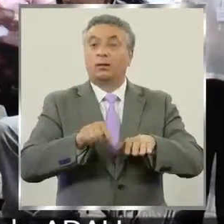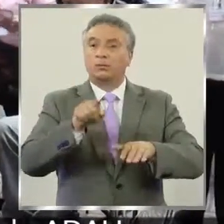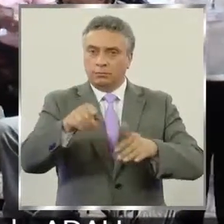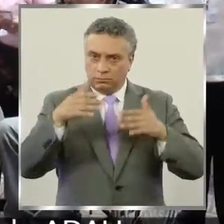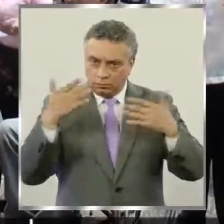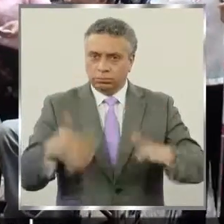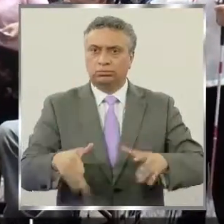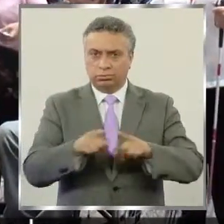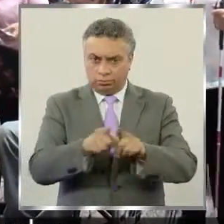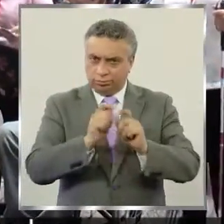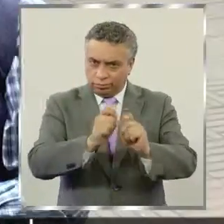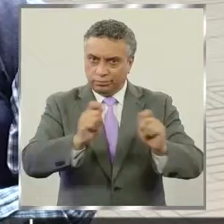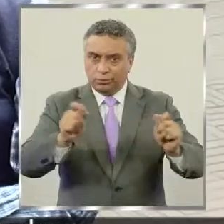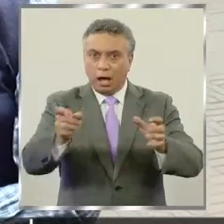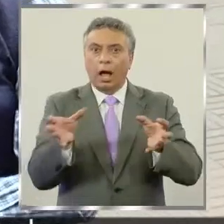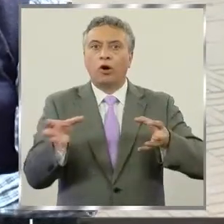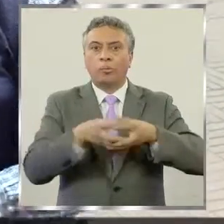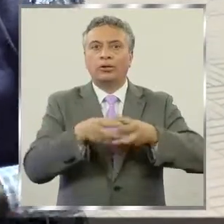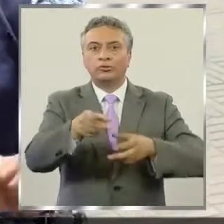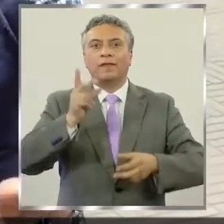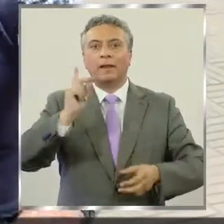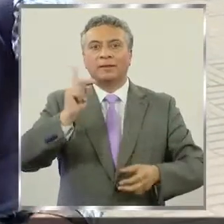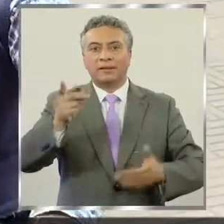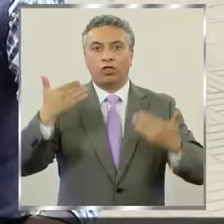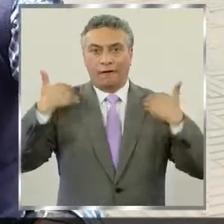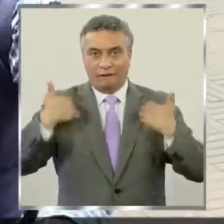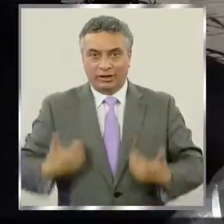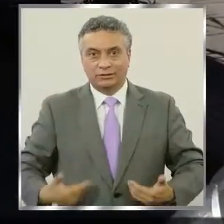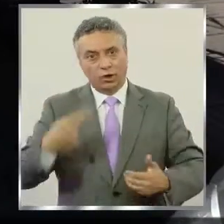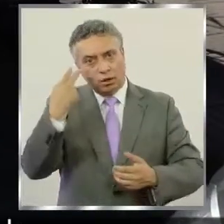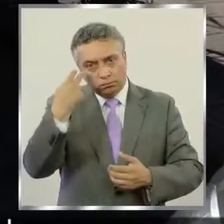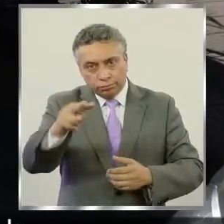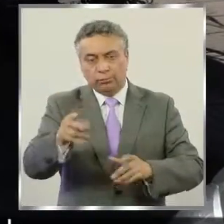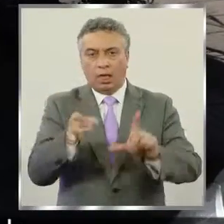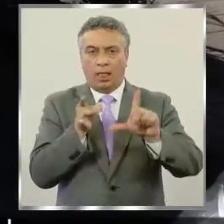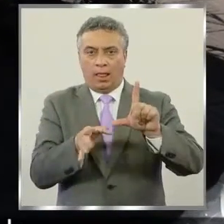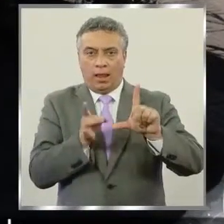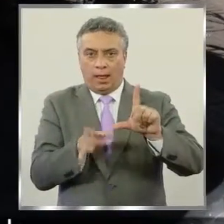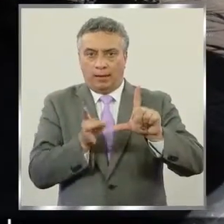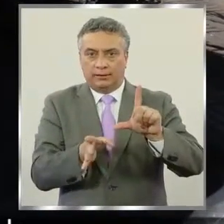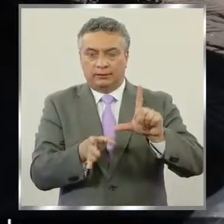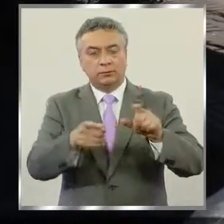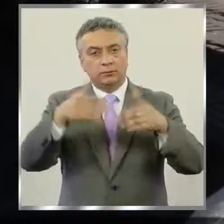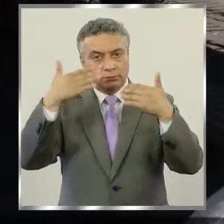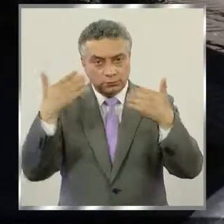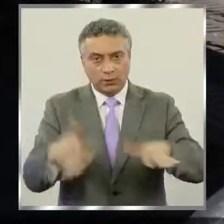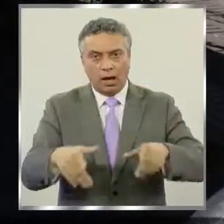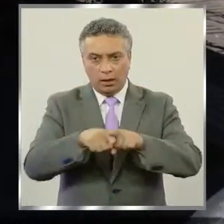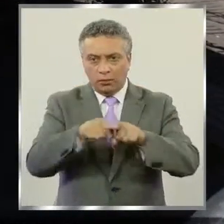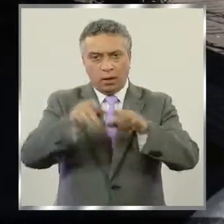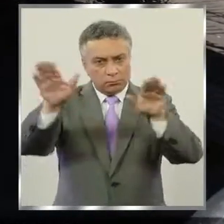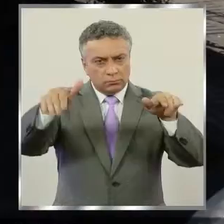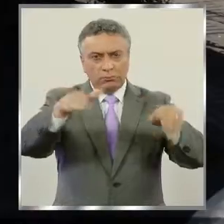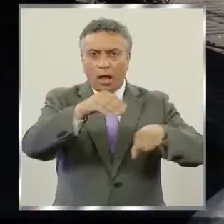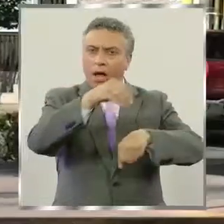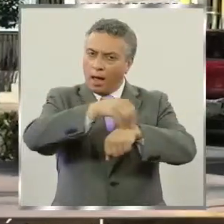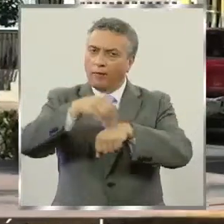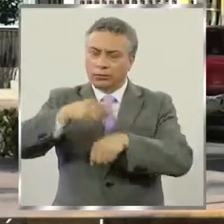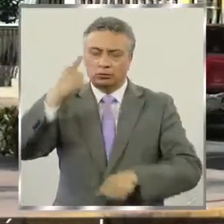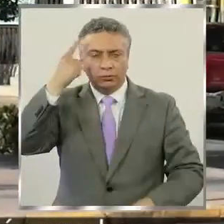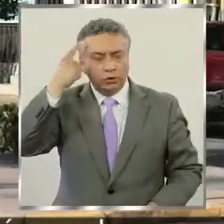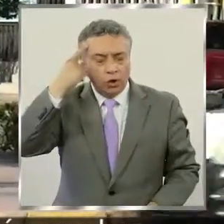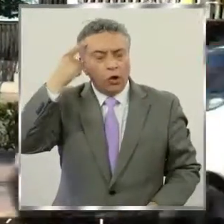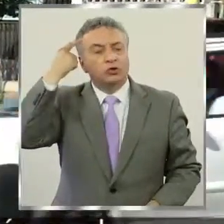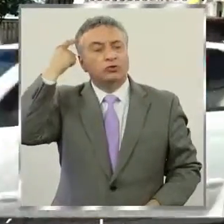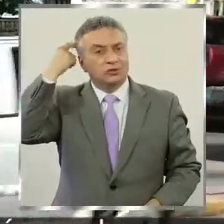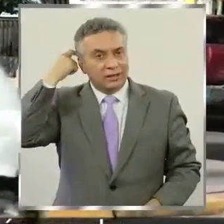realizado ADALI, Agrupación de Discapacitados Físicos de Linares. Se reiteró el llamado a la conciencia de los conductores, ya que en